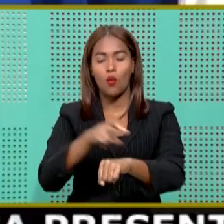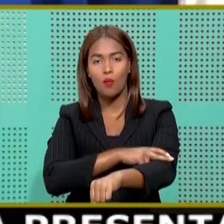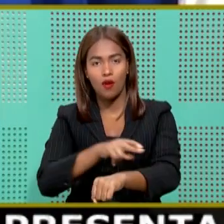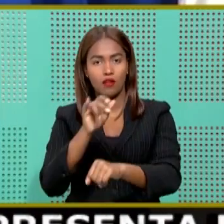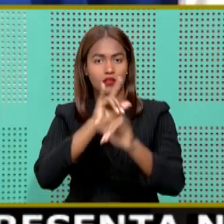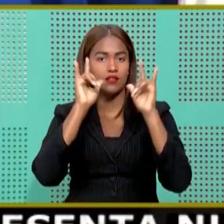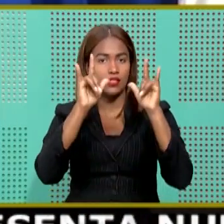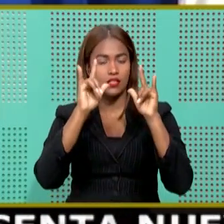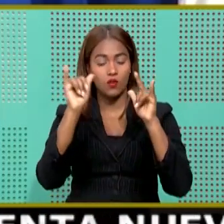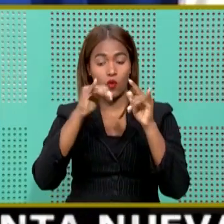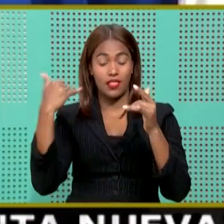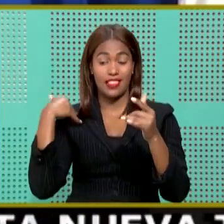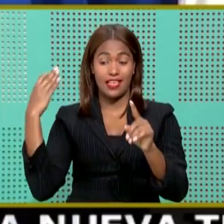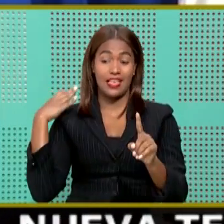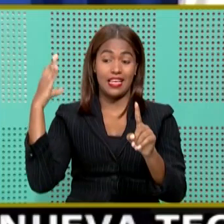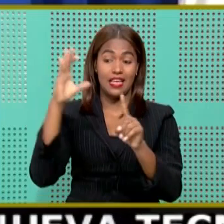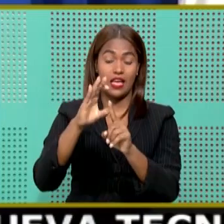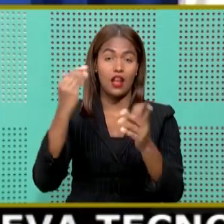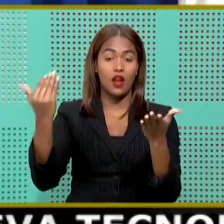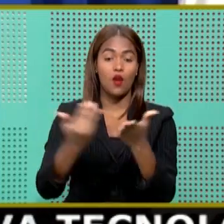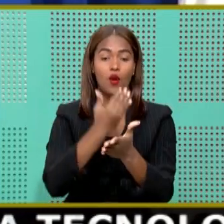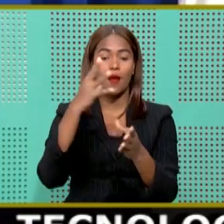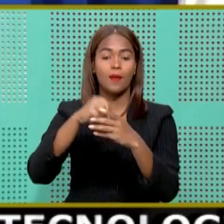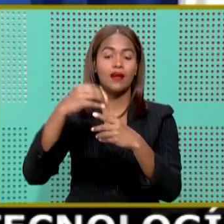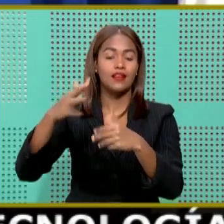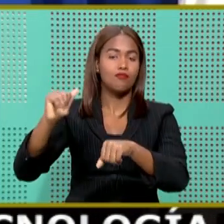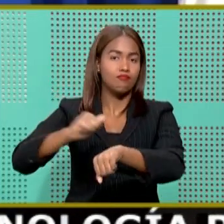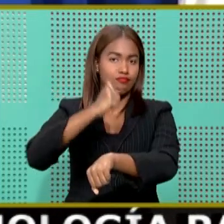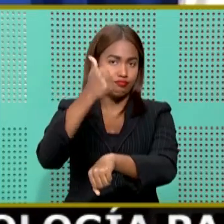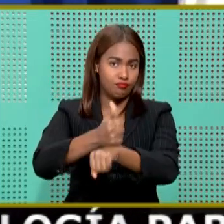lo que se le aplica el denominado modelo autorizatorio.